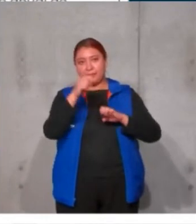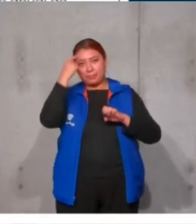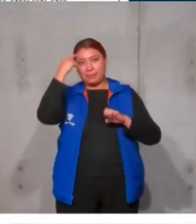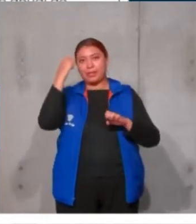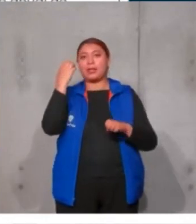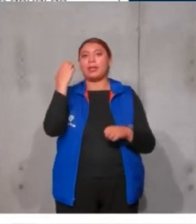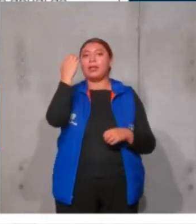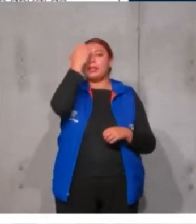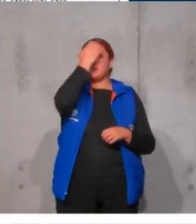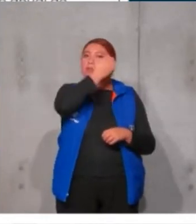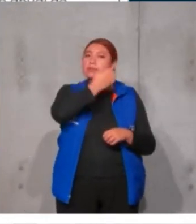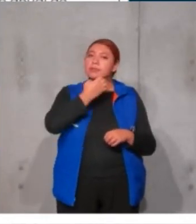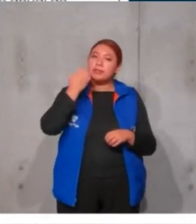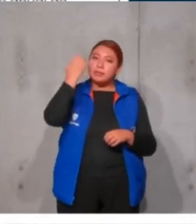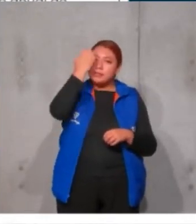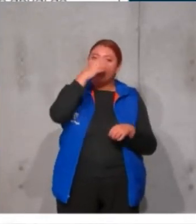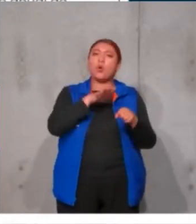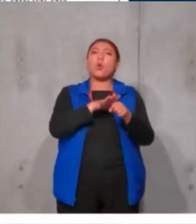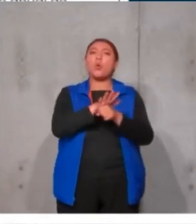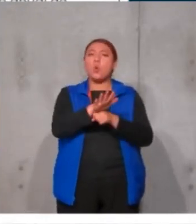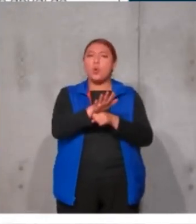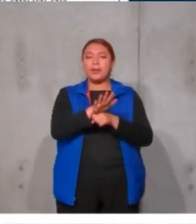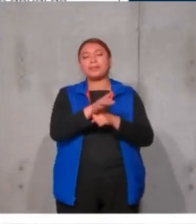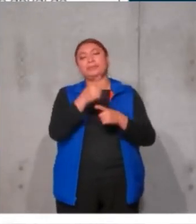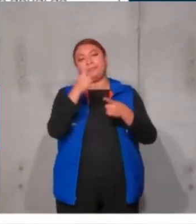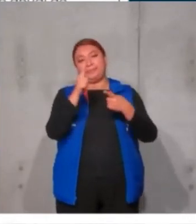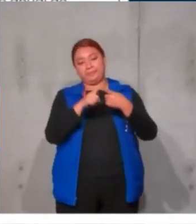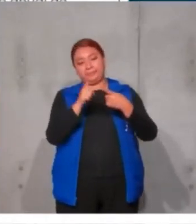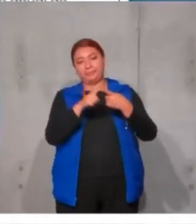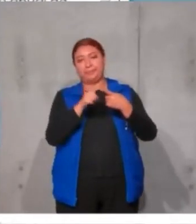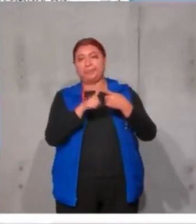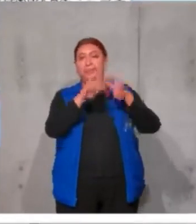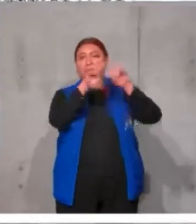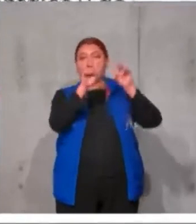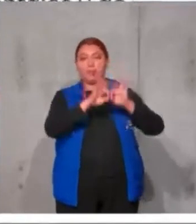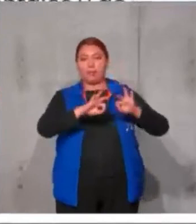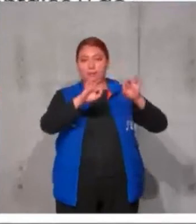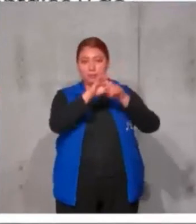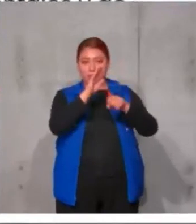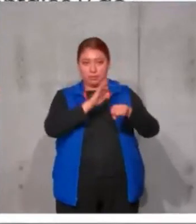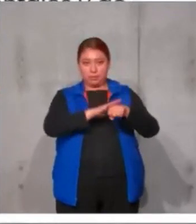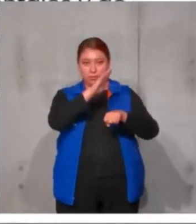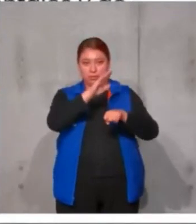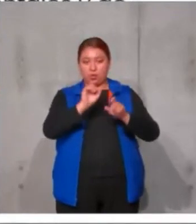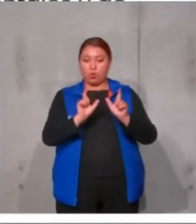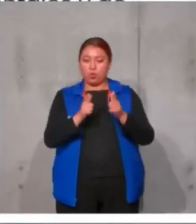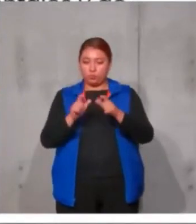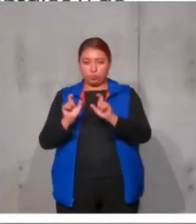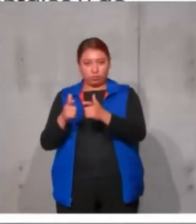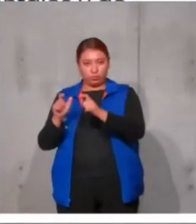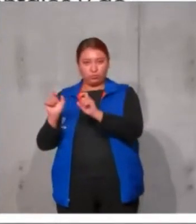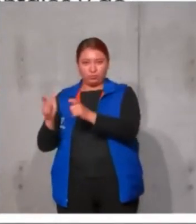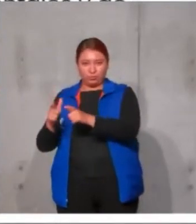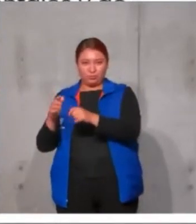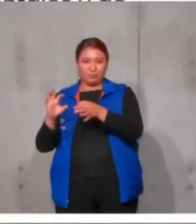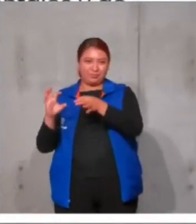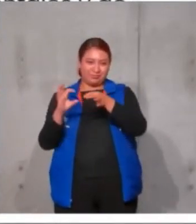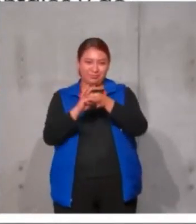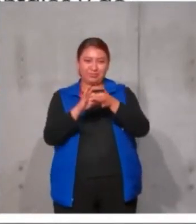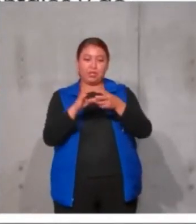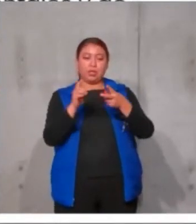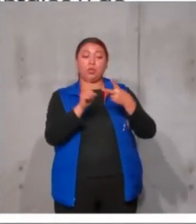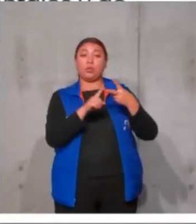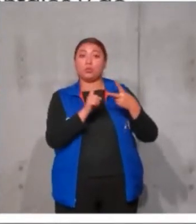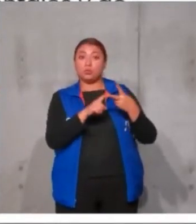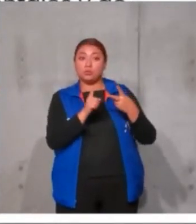de una materialidad. Primero, pues identificar los temas relevantes para la empresa y sus grupos de interés. El